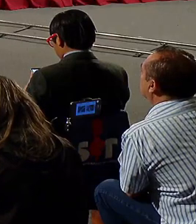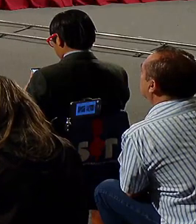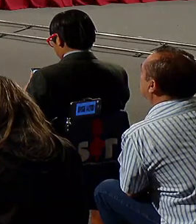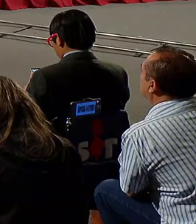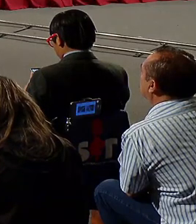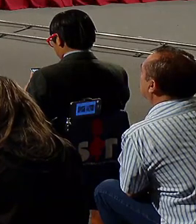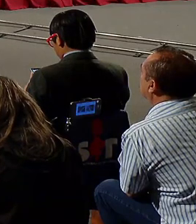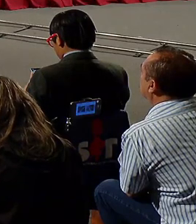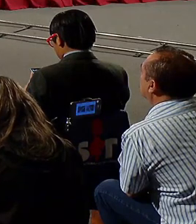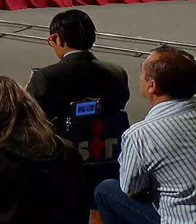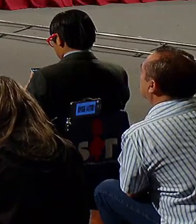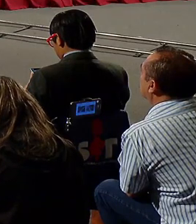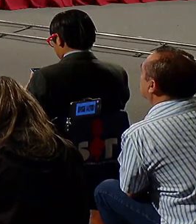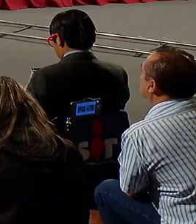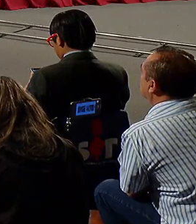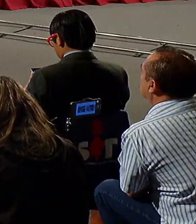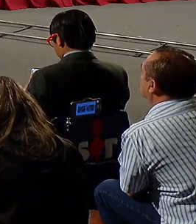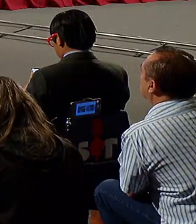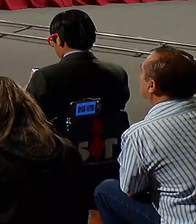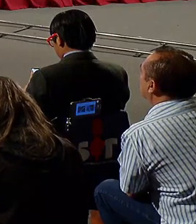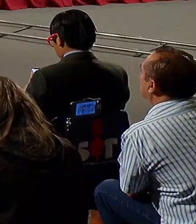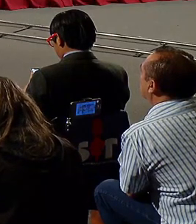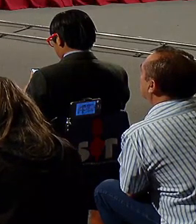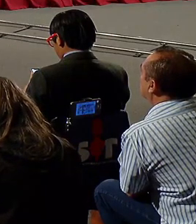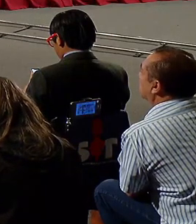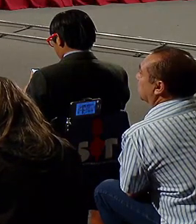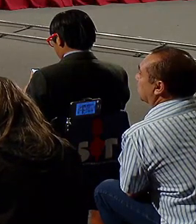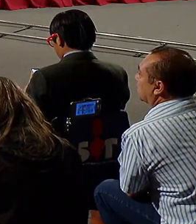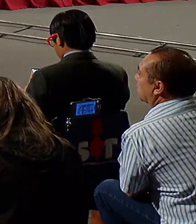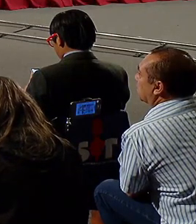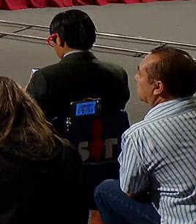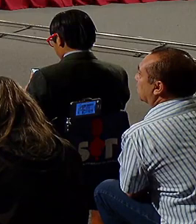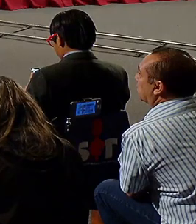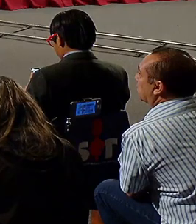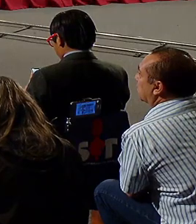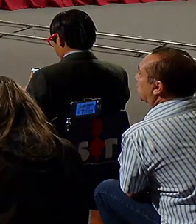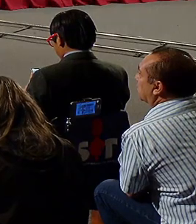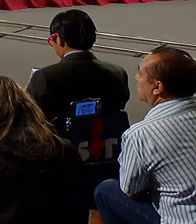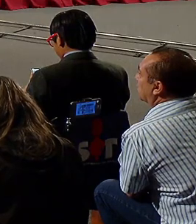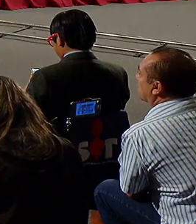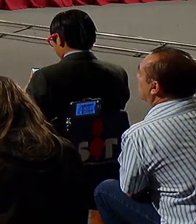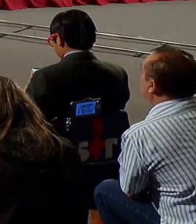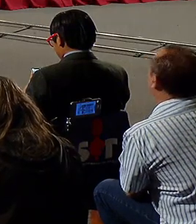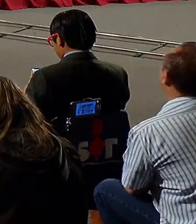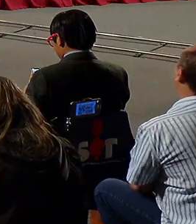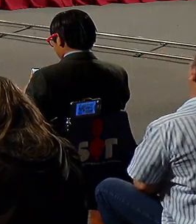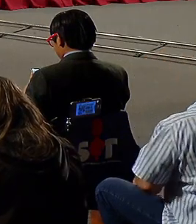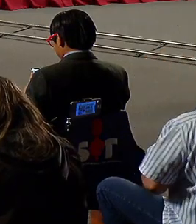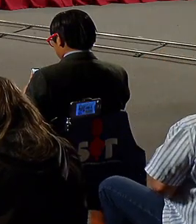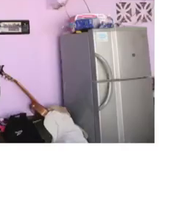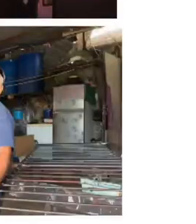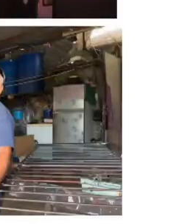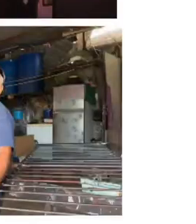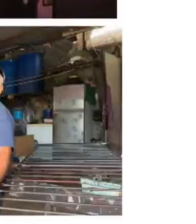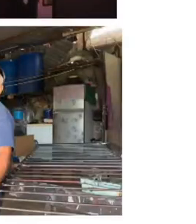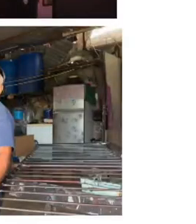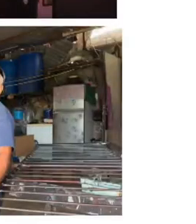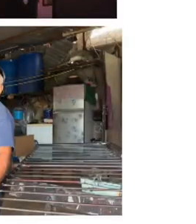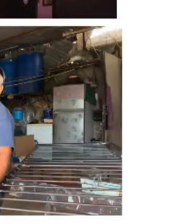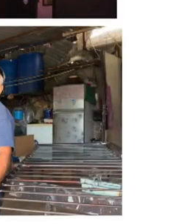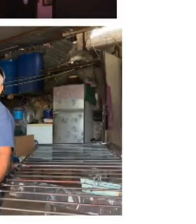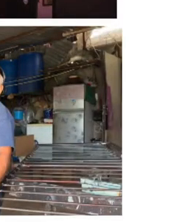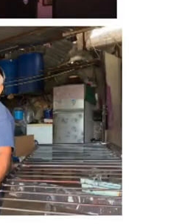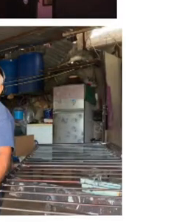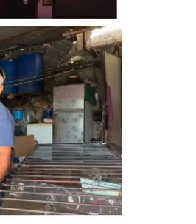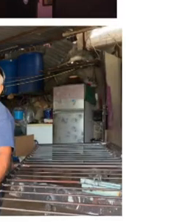Miren, este también. ¿Perdón? Sí, vamos. Bueno, vemos las fotos. Aquí están. La reconstrucción también, hay que decirlo, que los